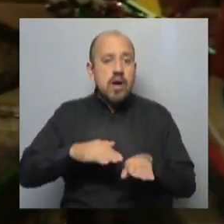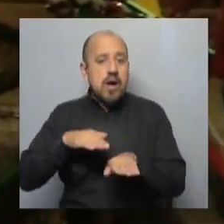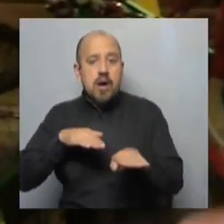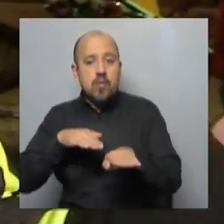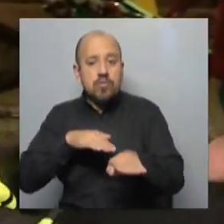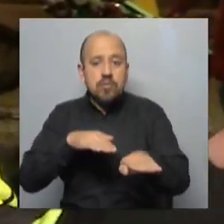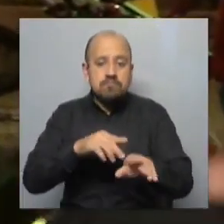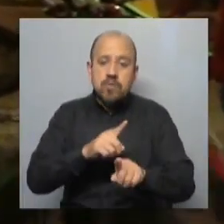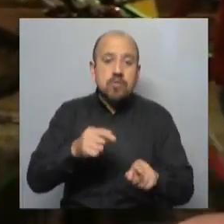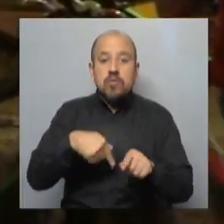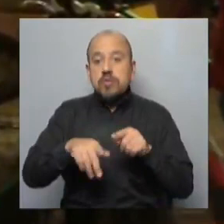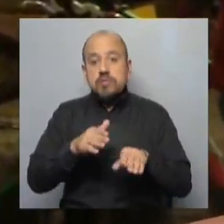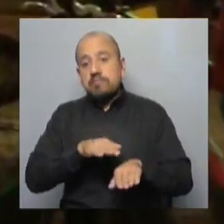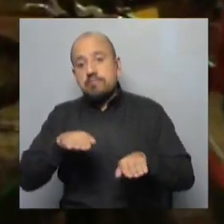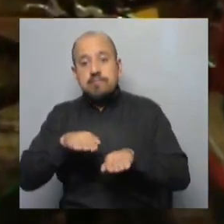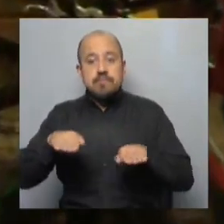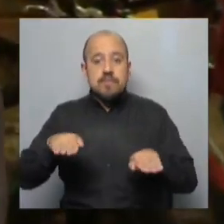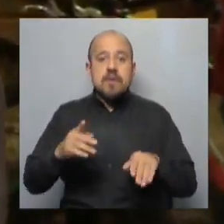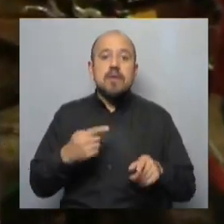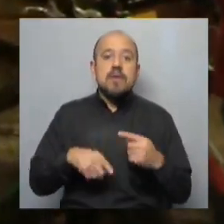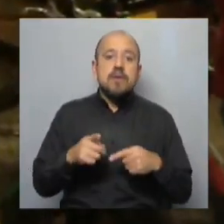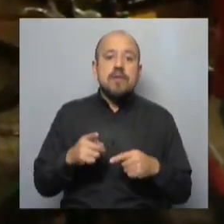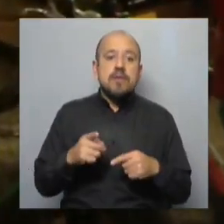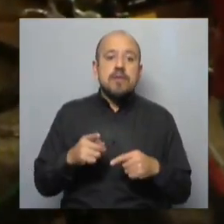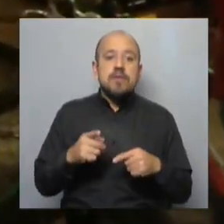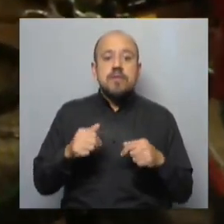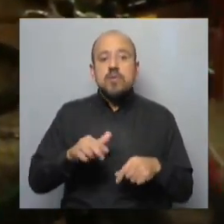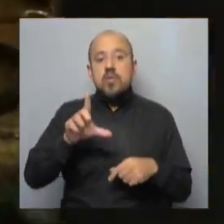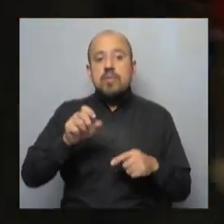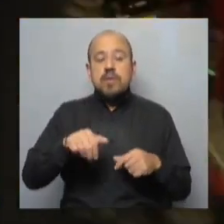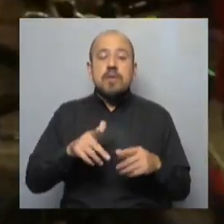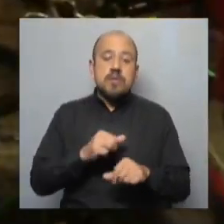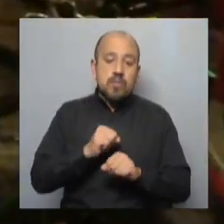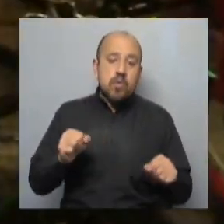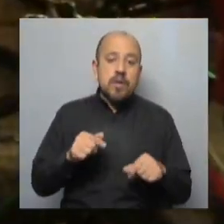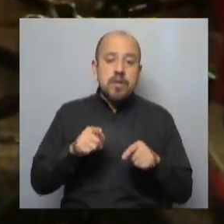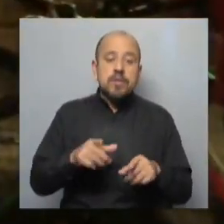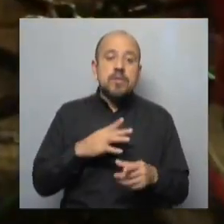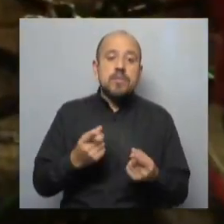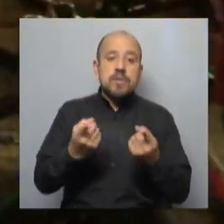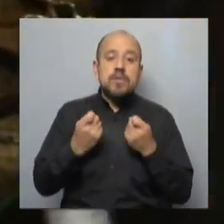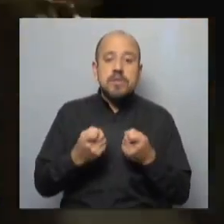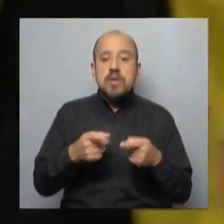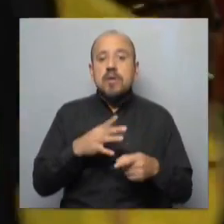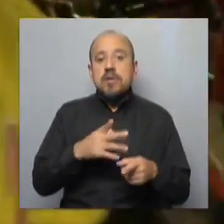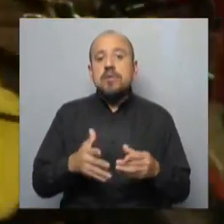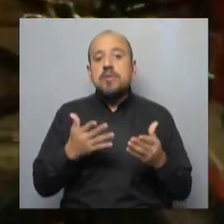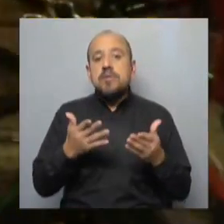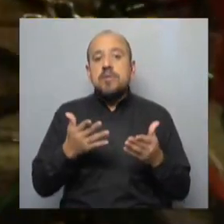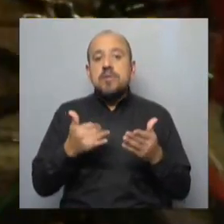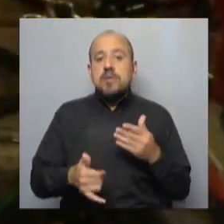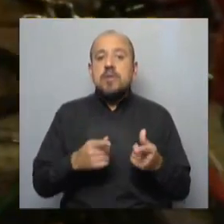que dejamos espacio para los otros autos también y obviamente para que eso sea posible es necesario tener una infraestructura